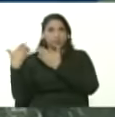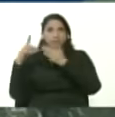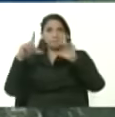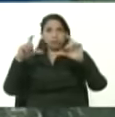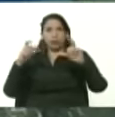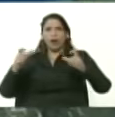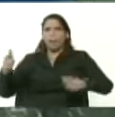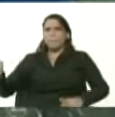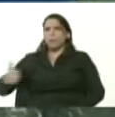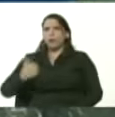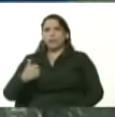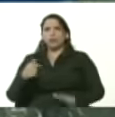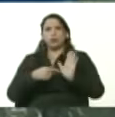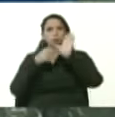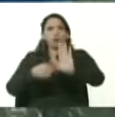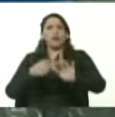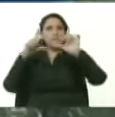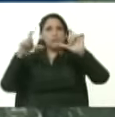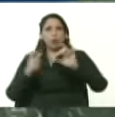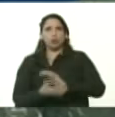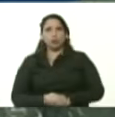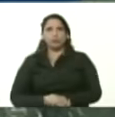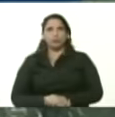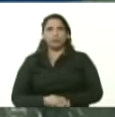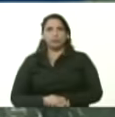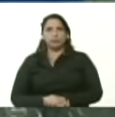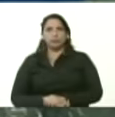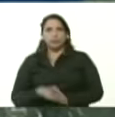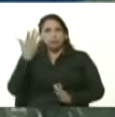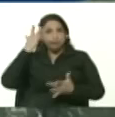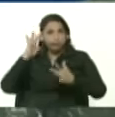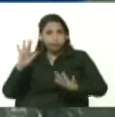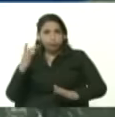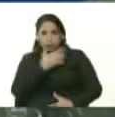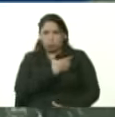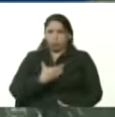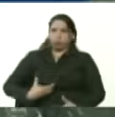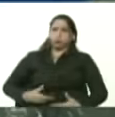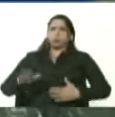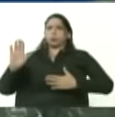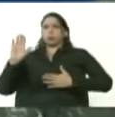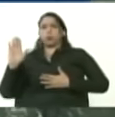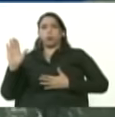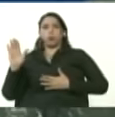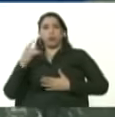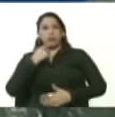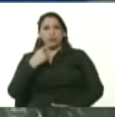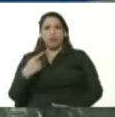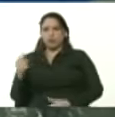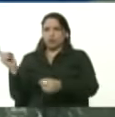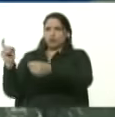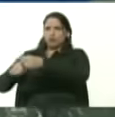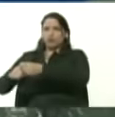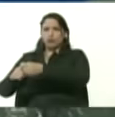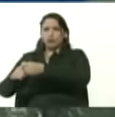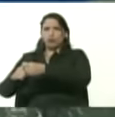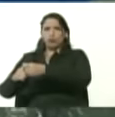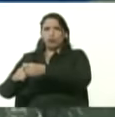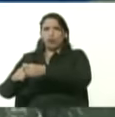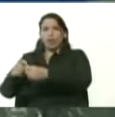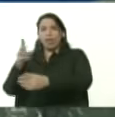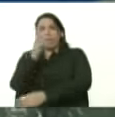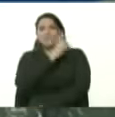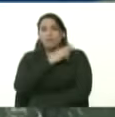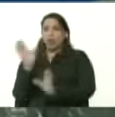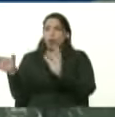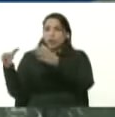Aprovecho para mostrar la foto de este autoproclamado con un miembro cabecilla de la